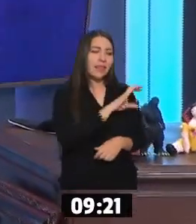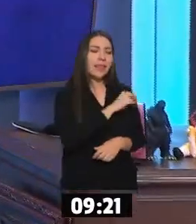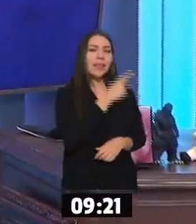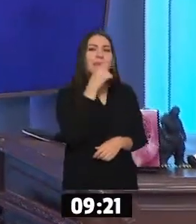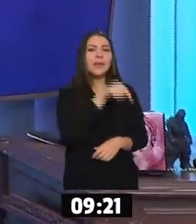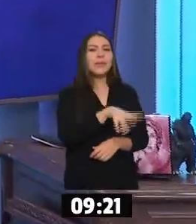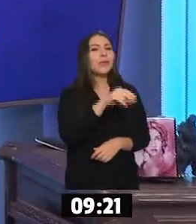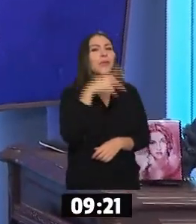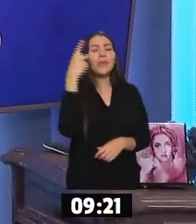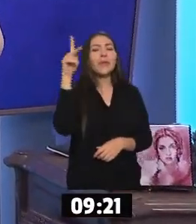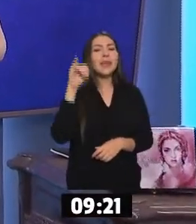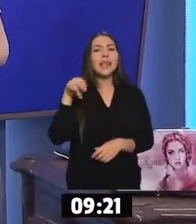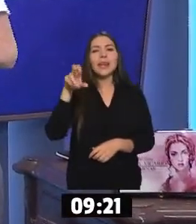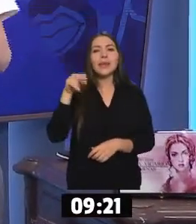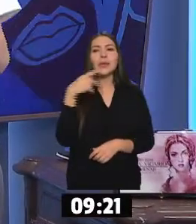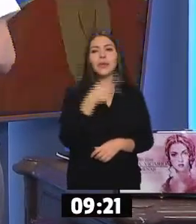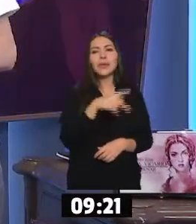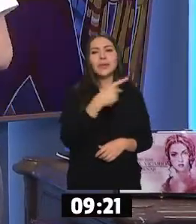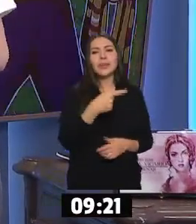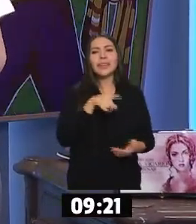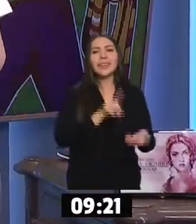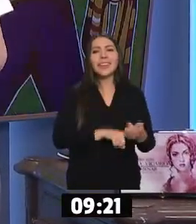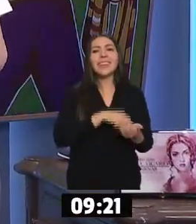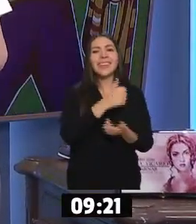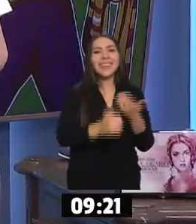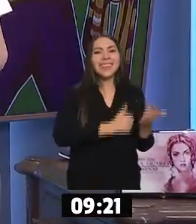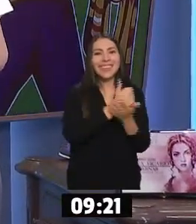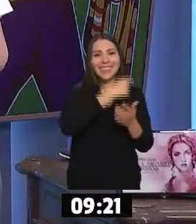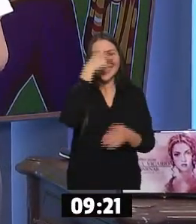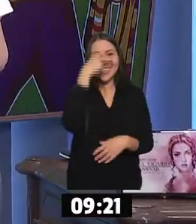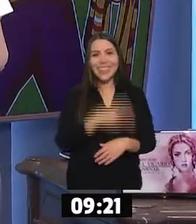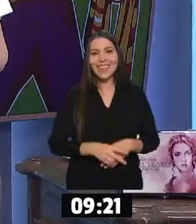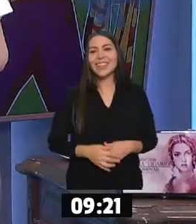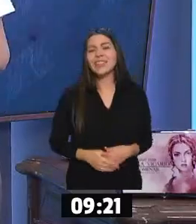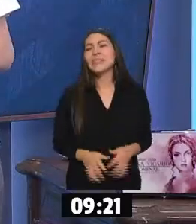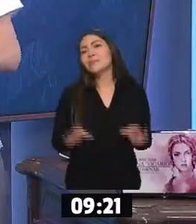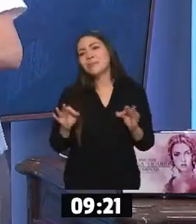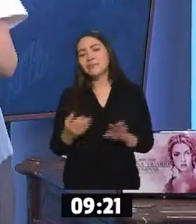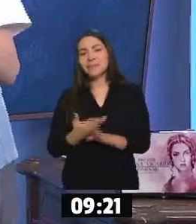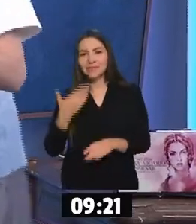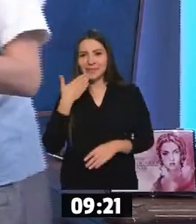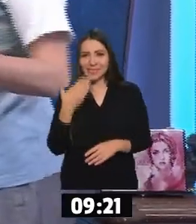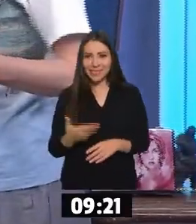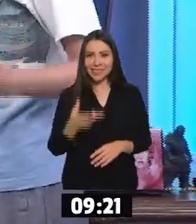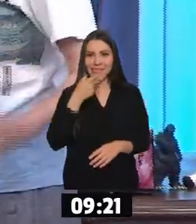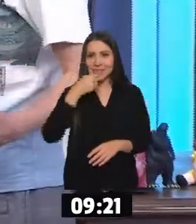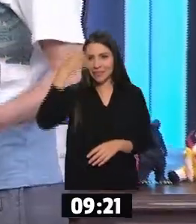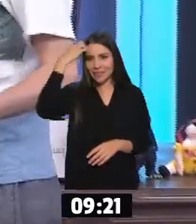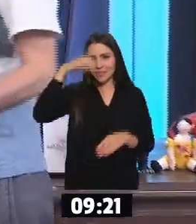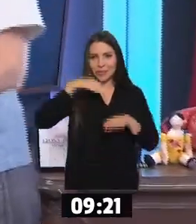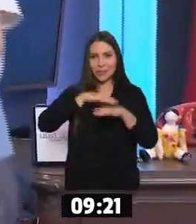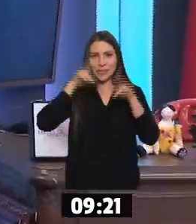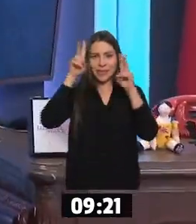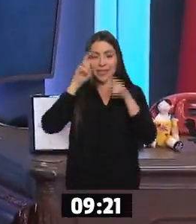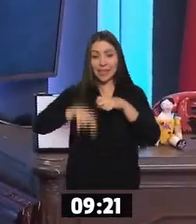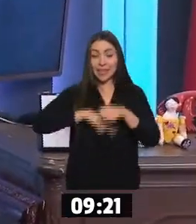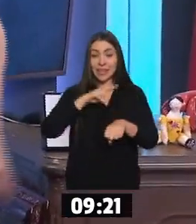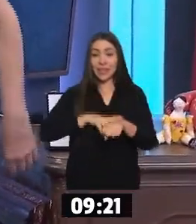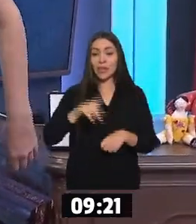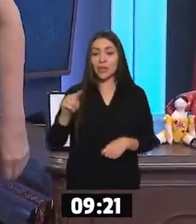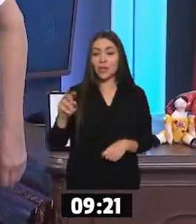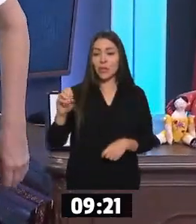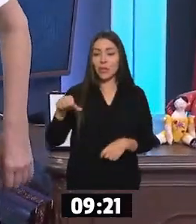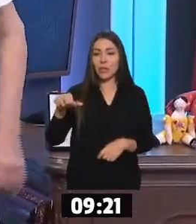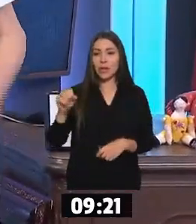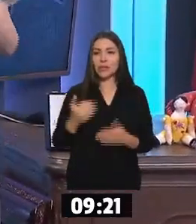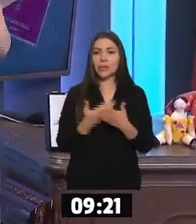señor, de la Ciudad de México, no es federal. Ah, No perfecto. se preocupe. Nuestro experto en temas de la naturaleza, Tomás Severino. En esta ocasión